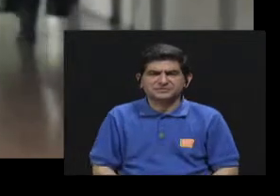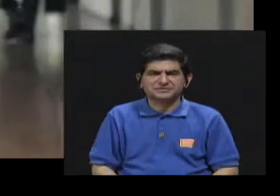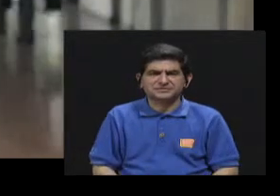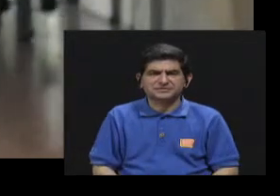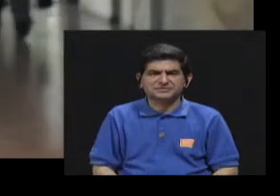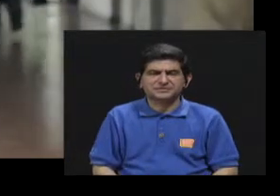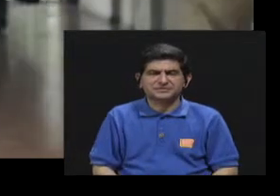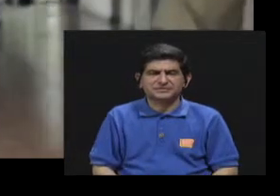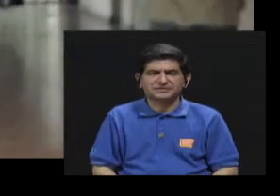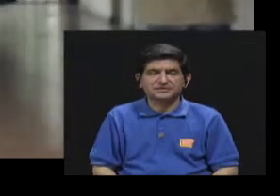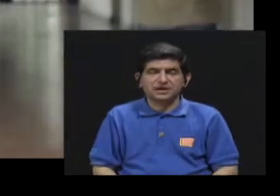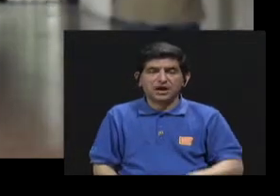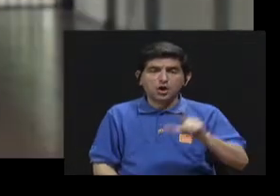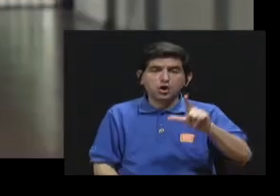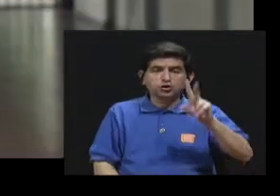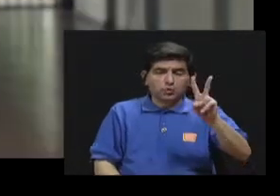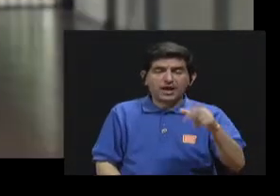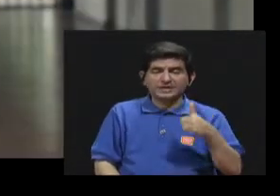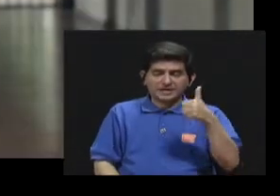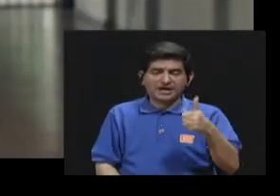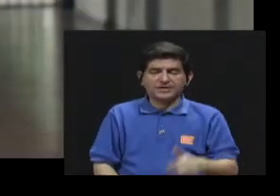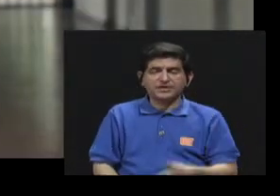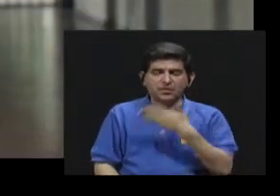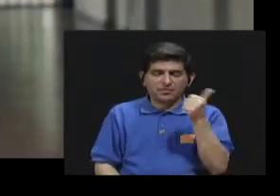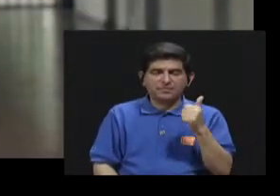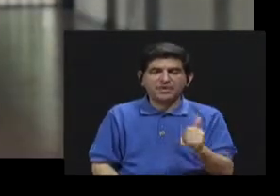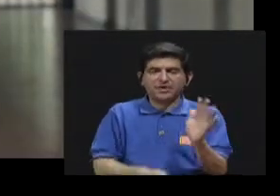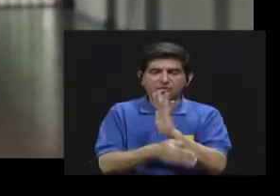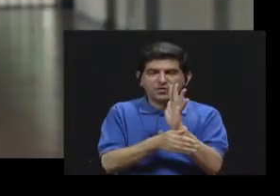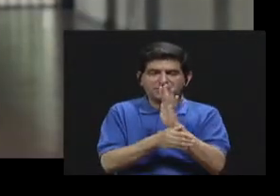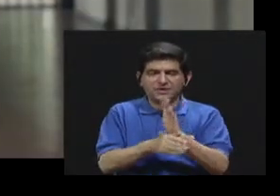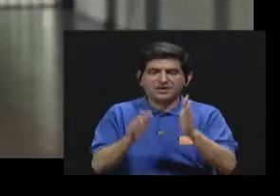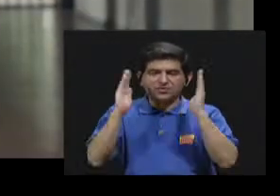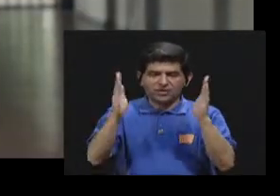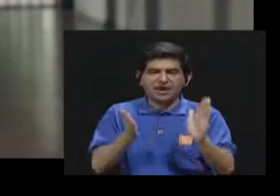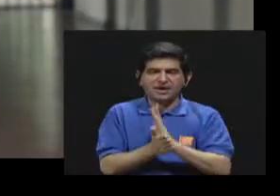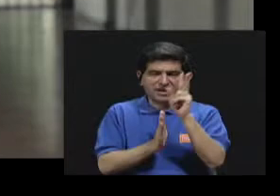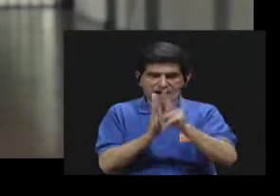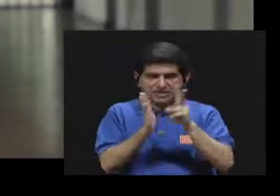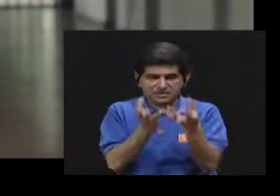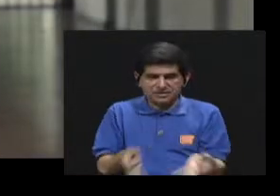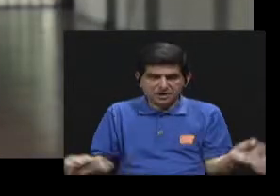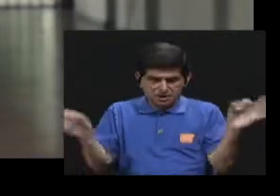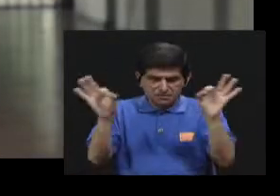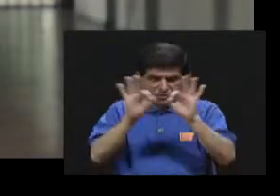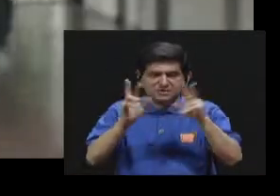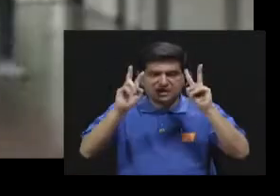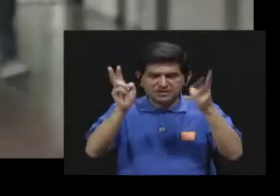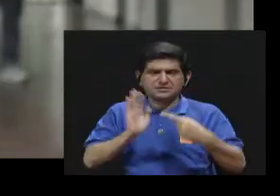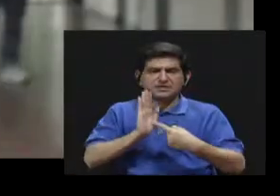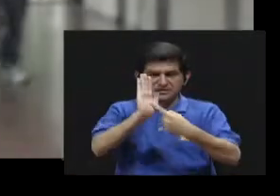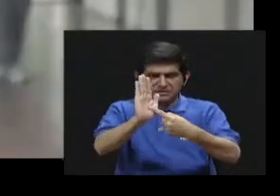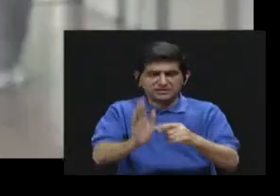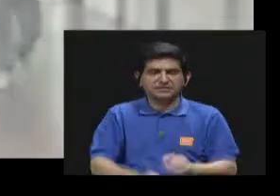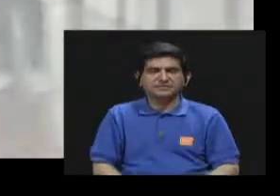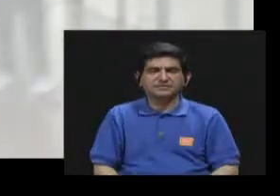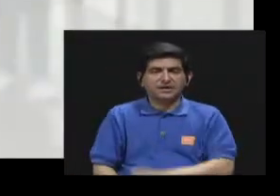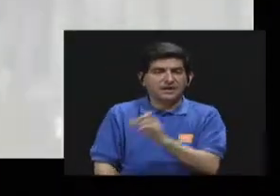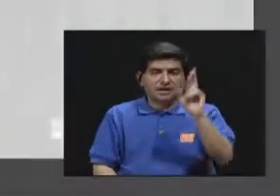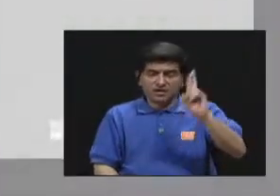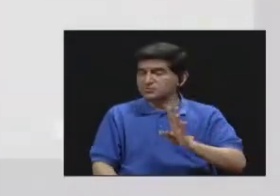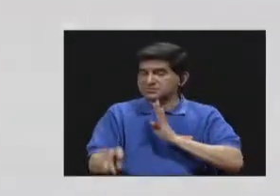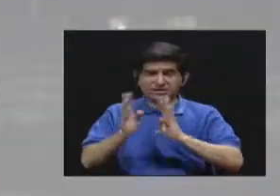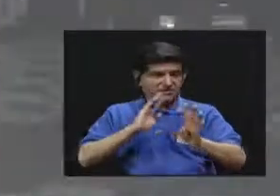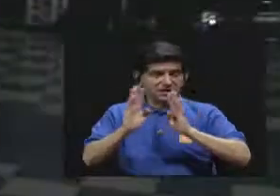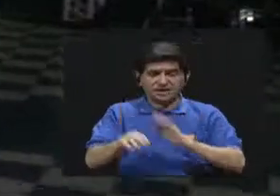Los Volátiles ganó mejor largometraje documental. Es importante también la temática que resaltan, ¿verdad? Porque en Costa Rica no se habla